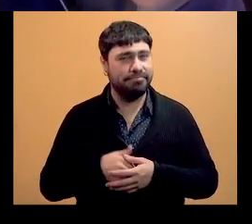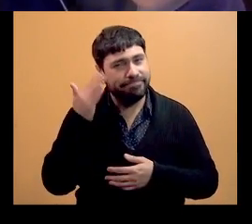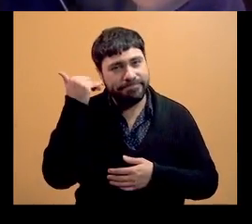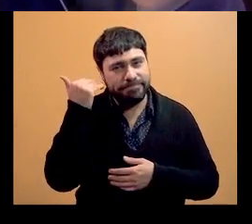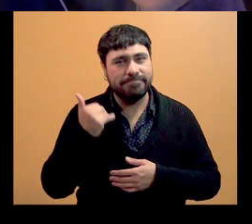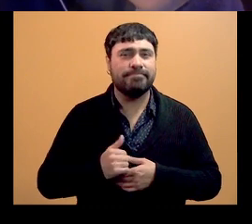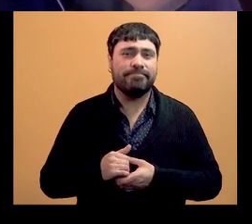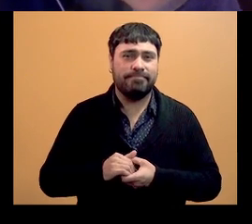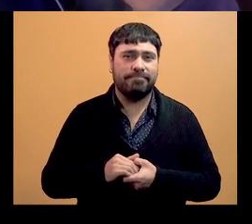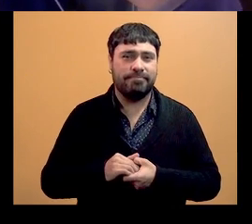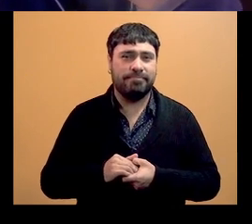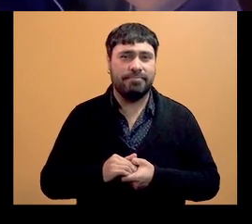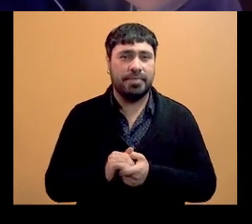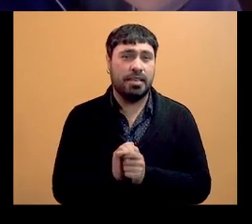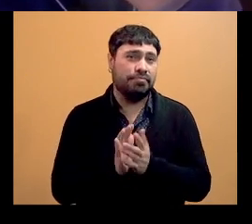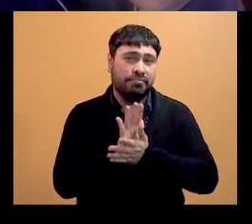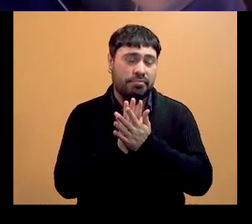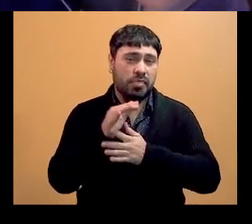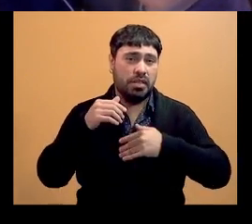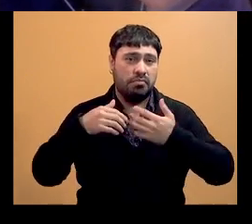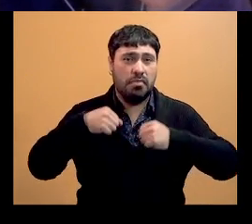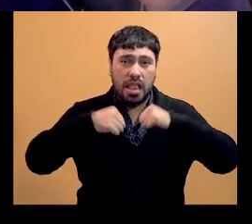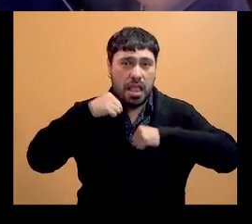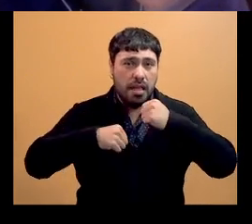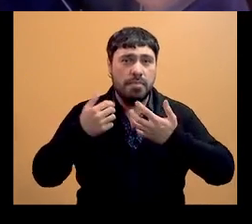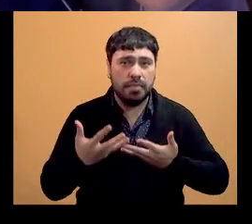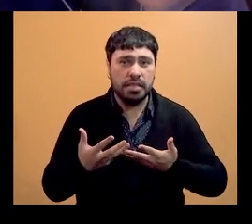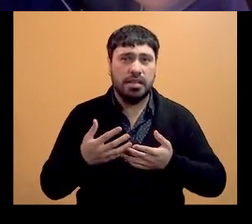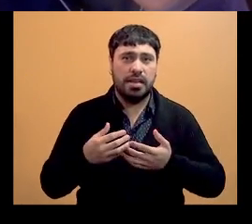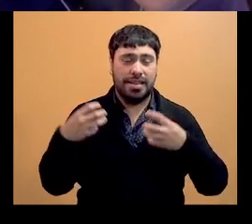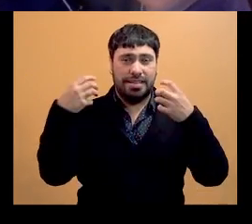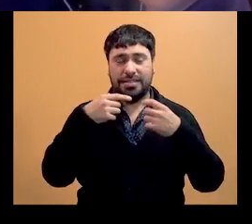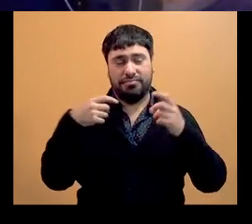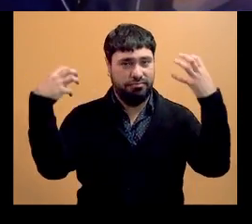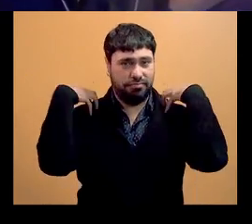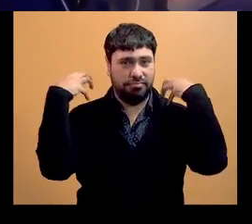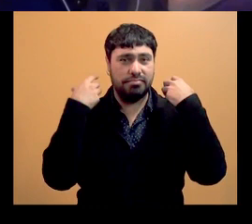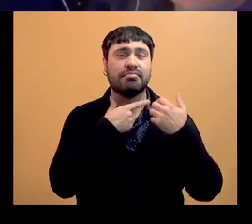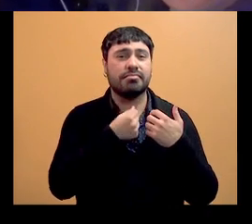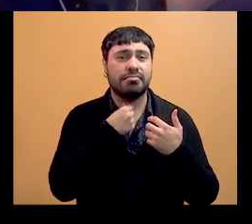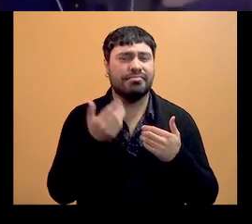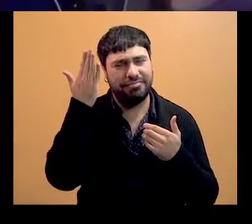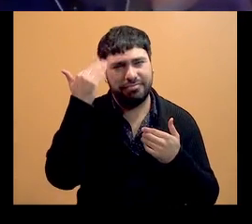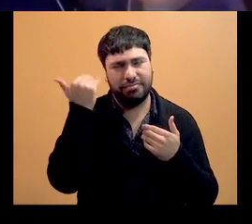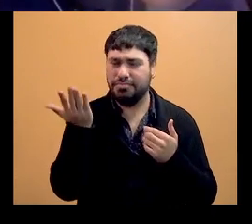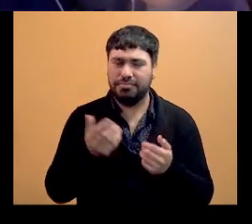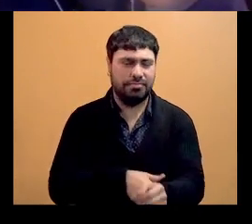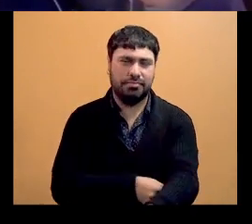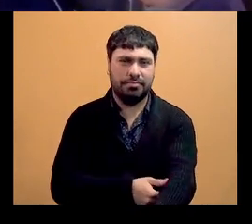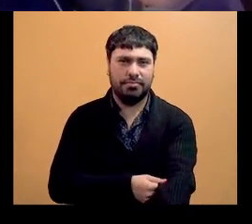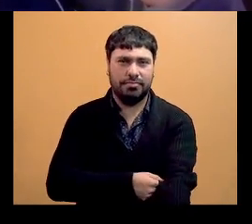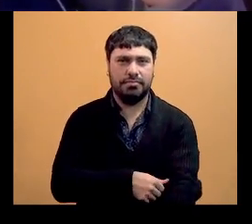no estén empresas como SpaceX de hacer planes de mitigación. Lo desconozco, solo sé lo que han señalado públicamente de